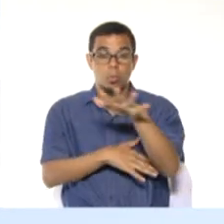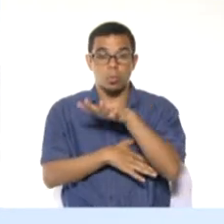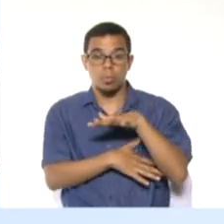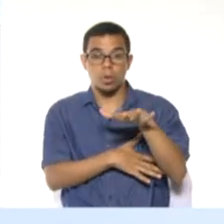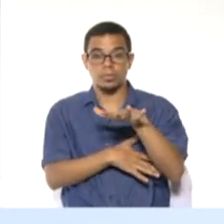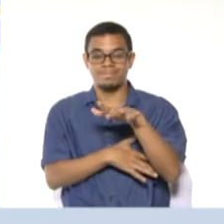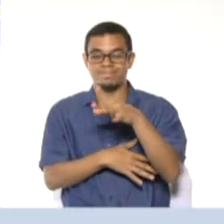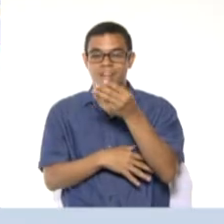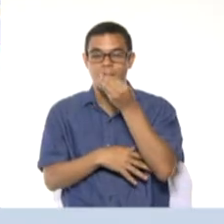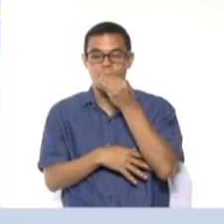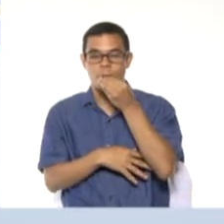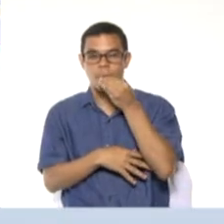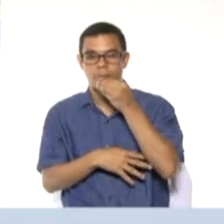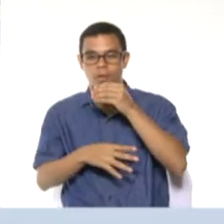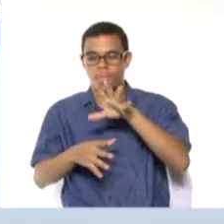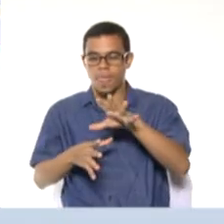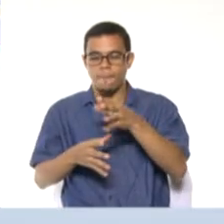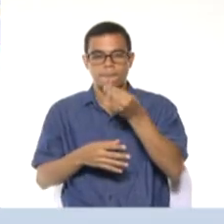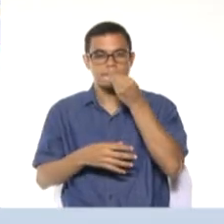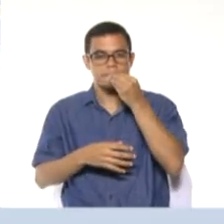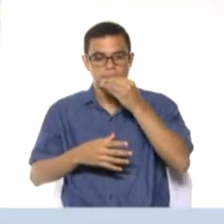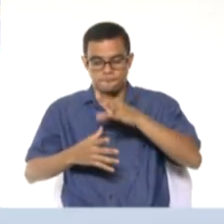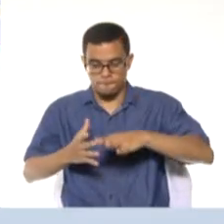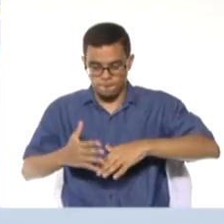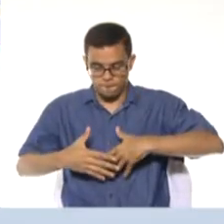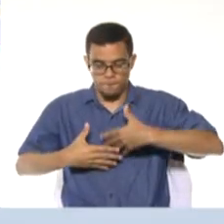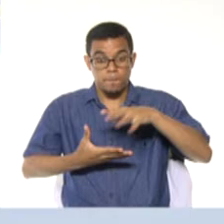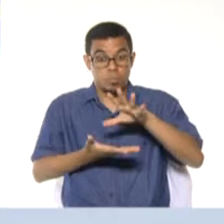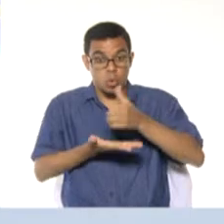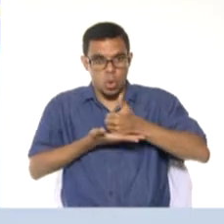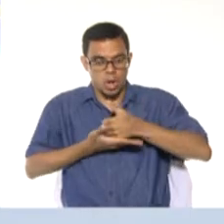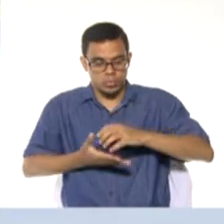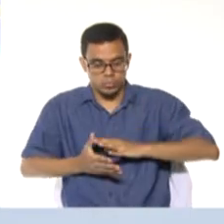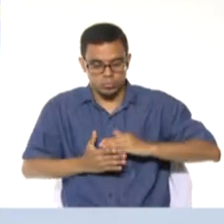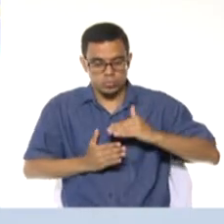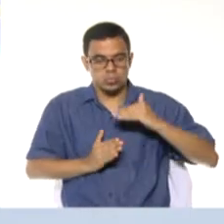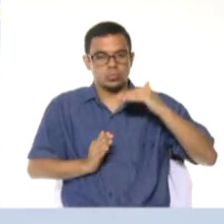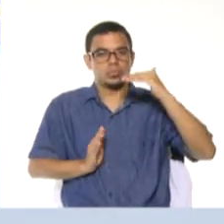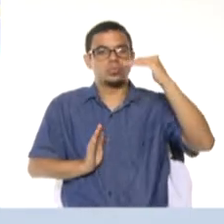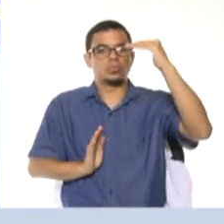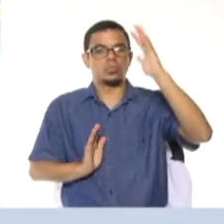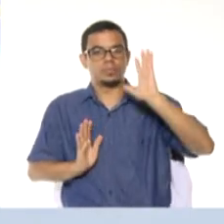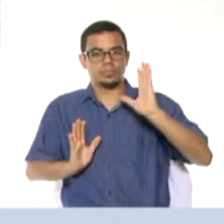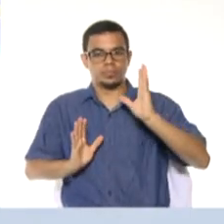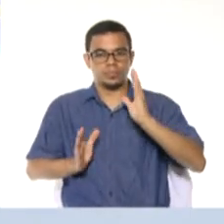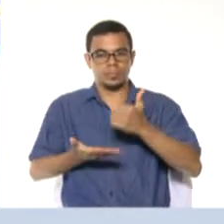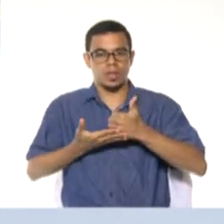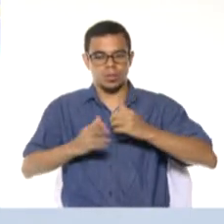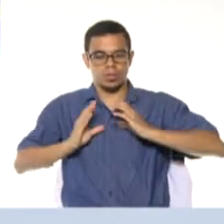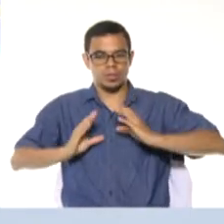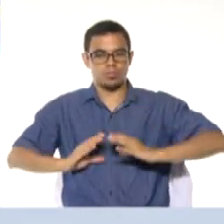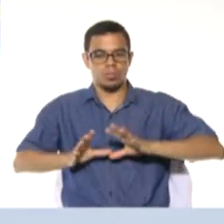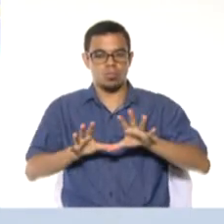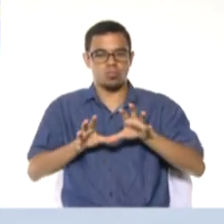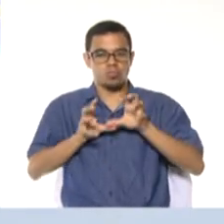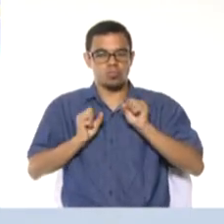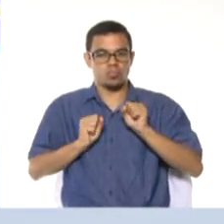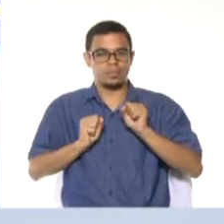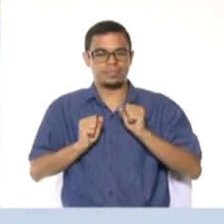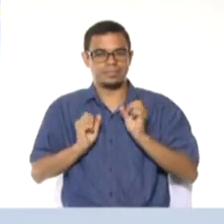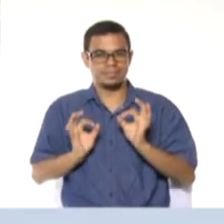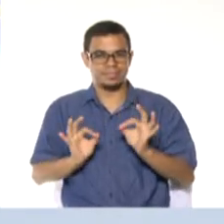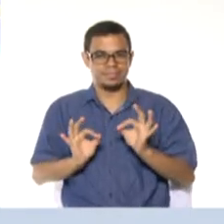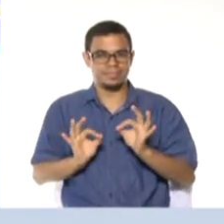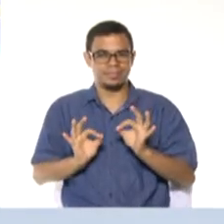de acceder a alimentos nutritivos, culturalmente adecuados, accesibles y producidos de forma